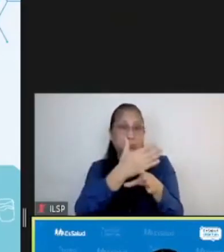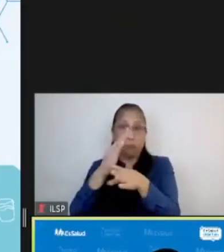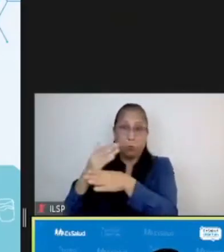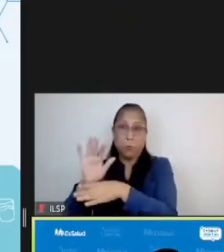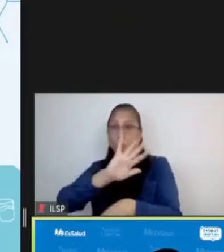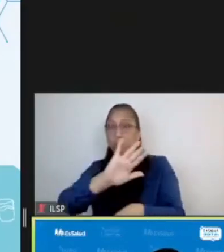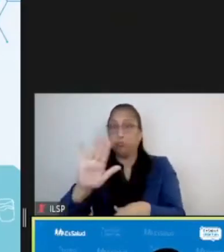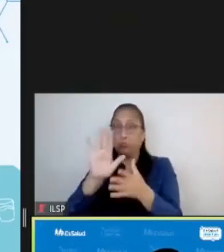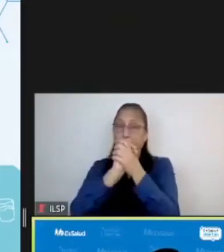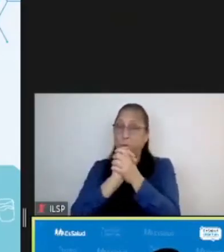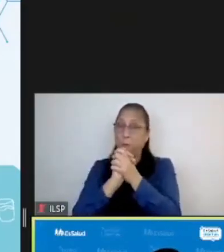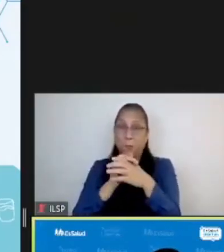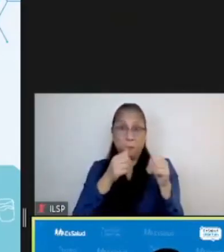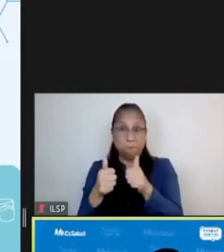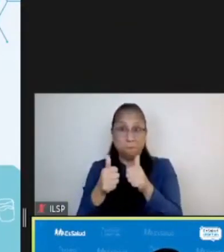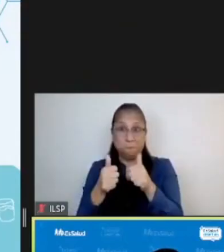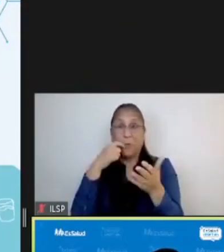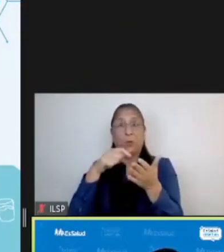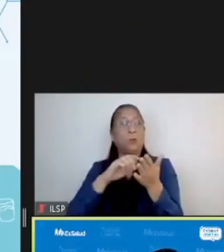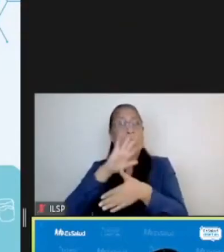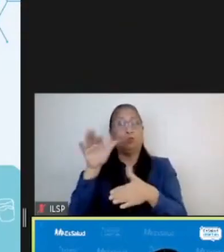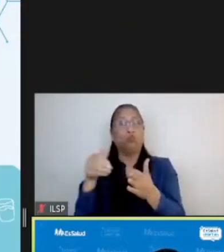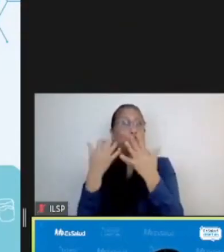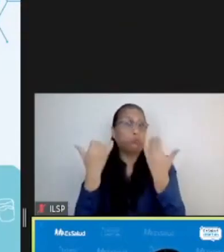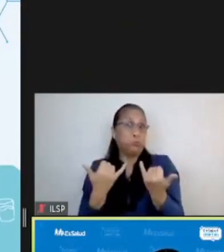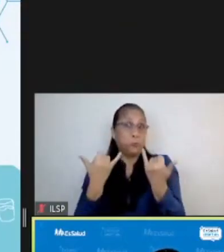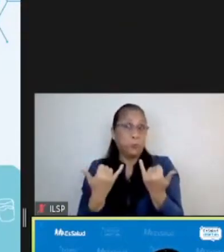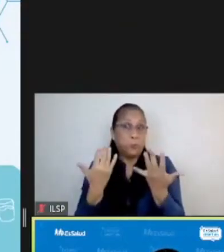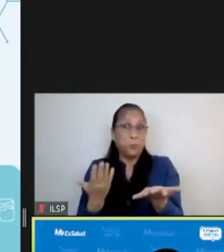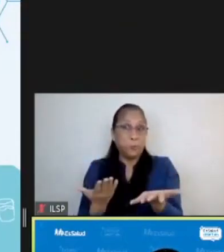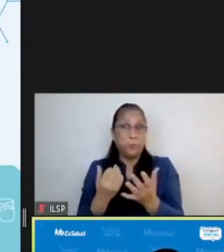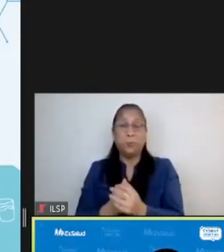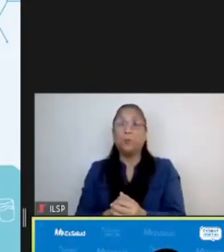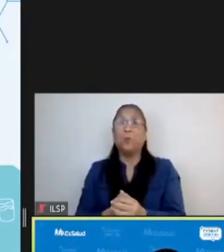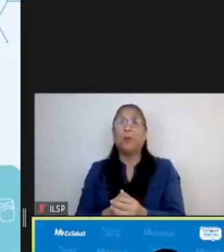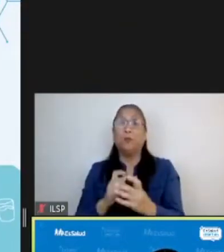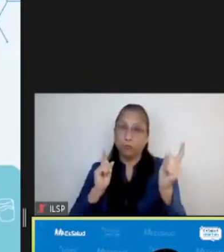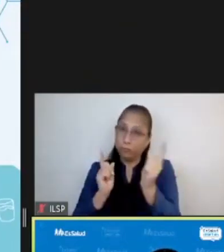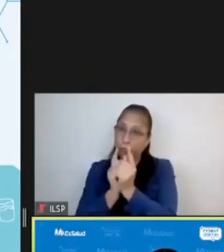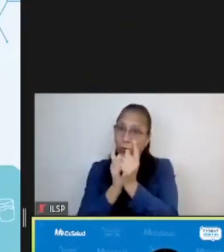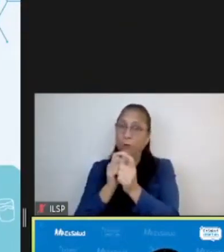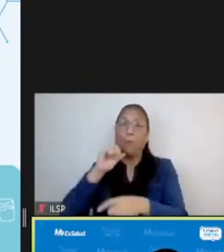amistades, ¿sí? Eso sería todo por el día de hoy. Nos